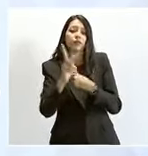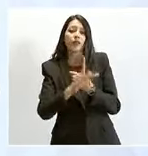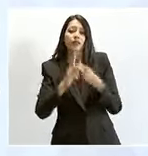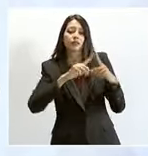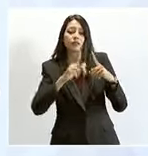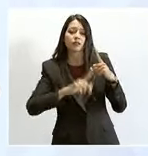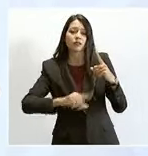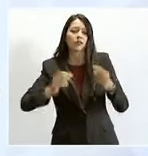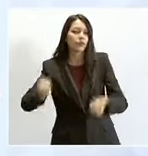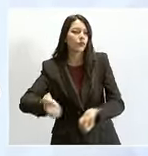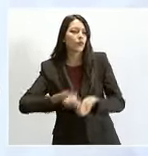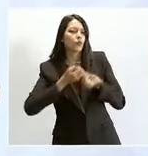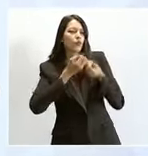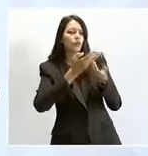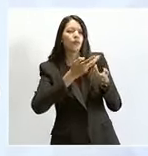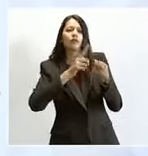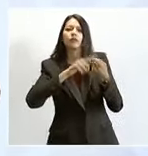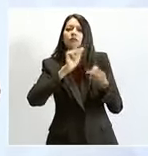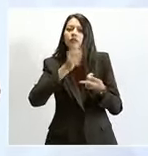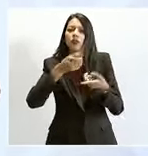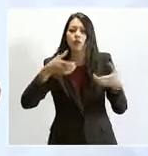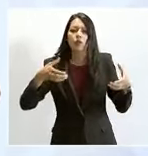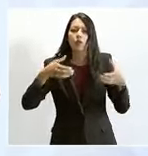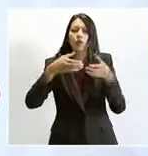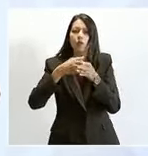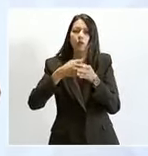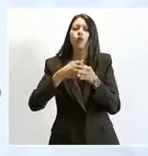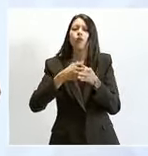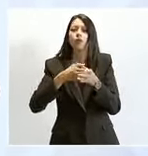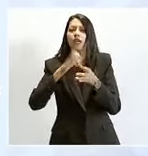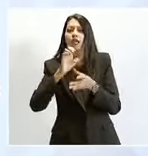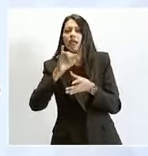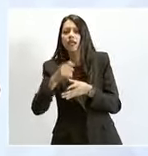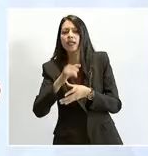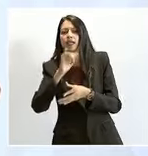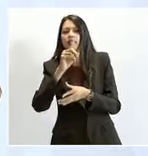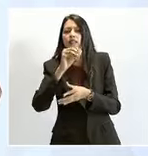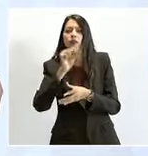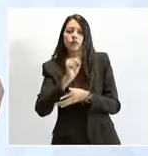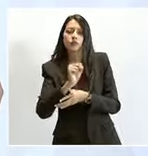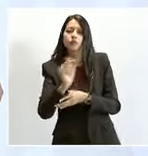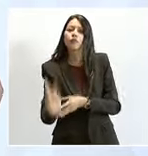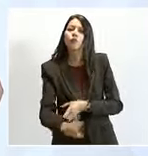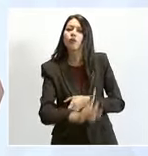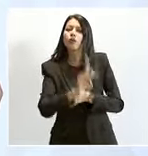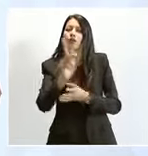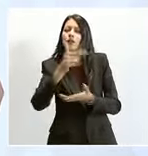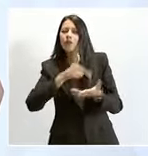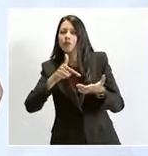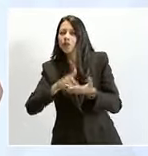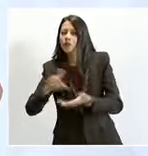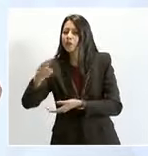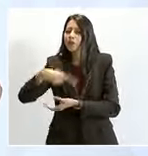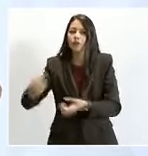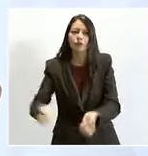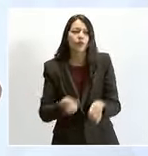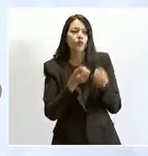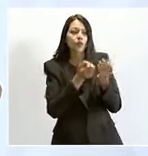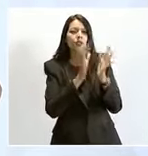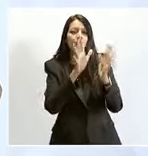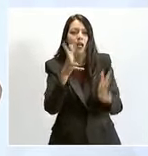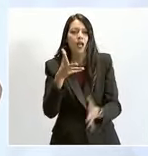donadas por las comunidades los ejidos los pueblos y ya tenemos en todo el país